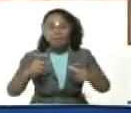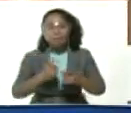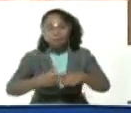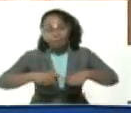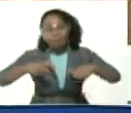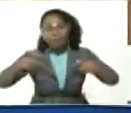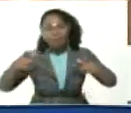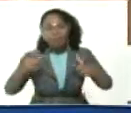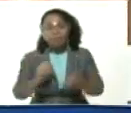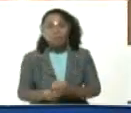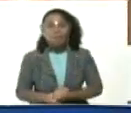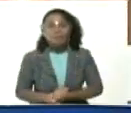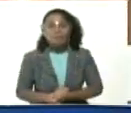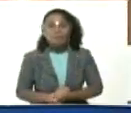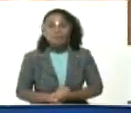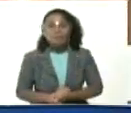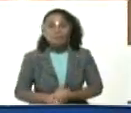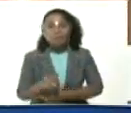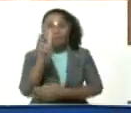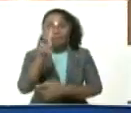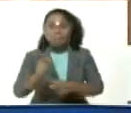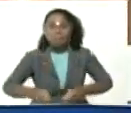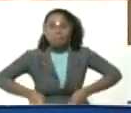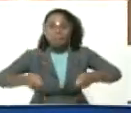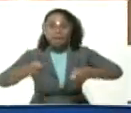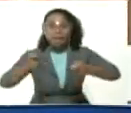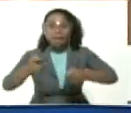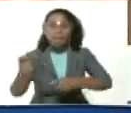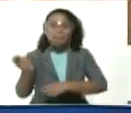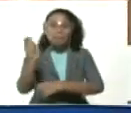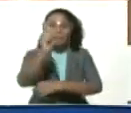crecer a 2 mercados por mes.